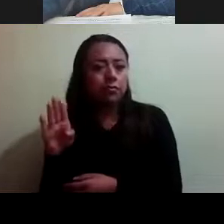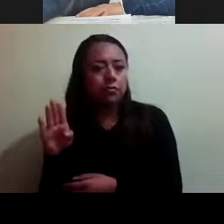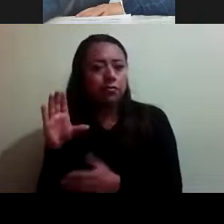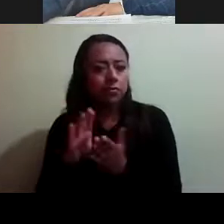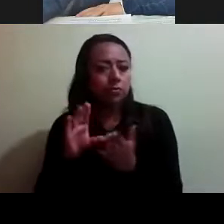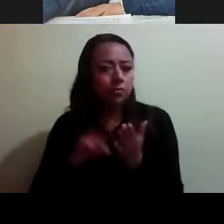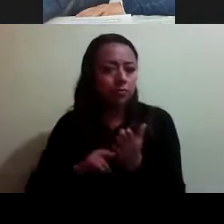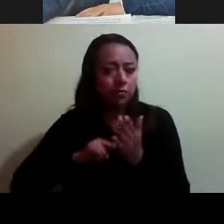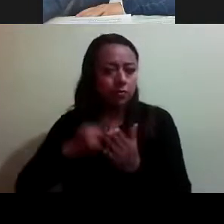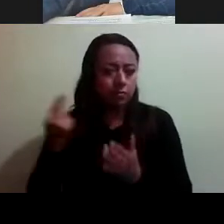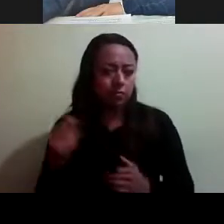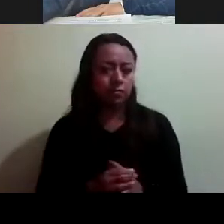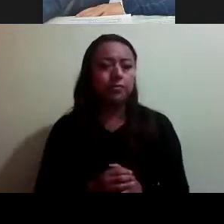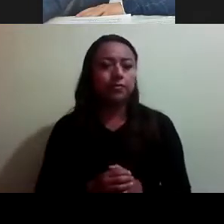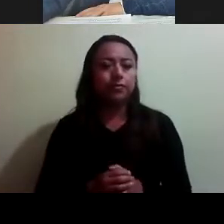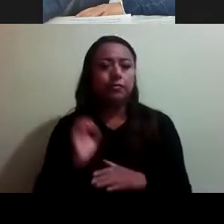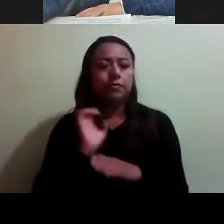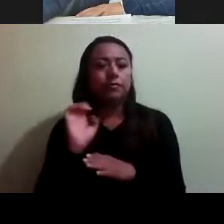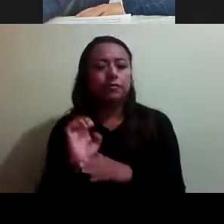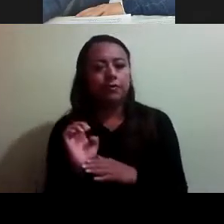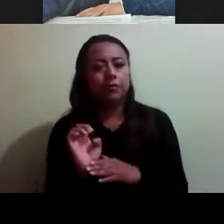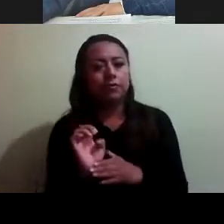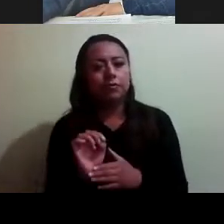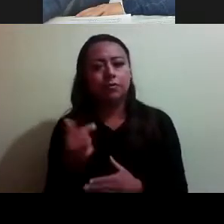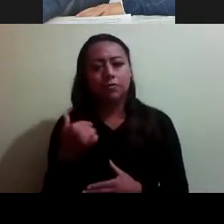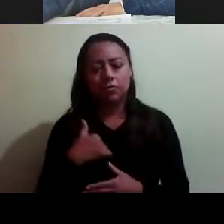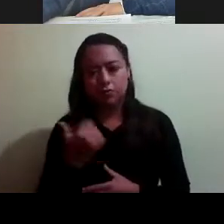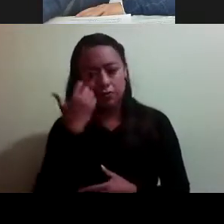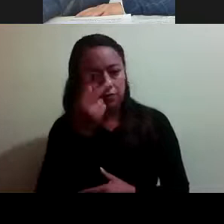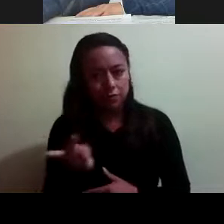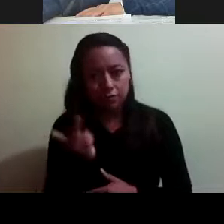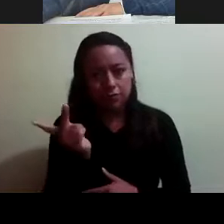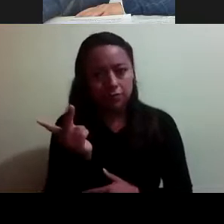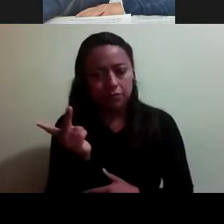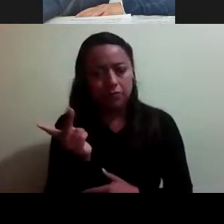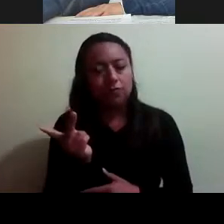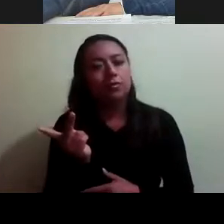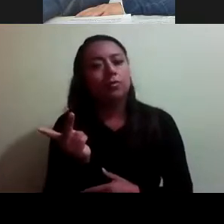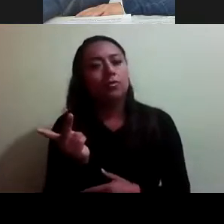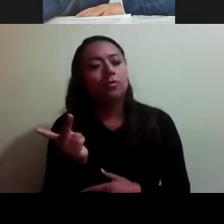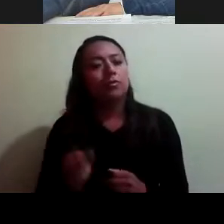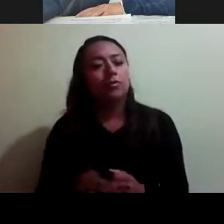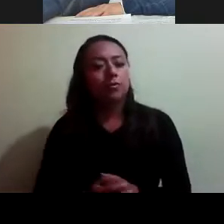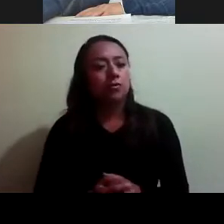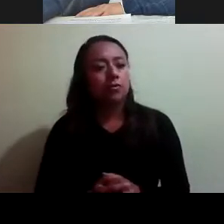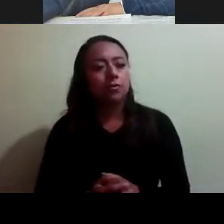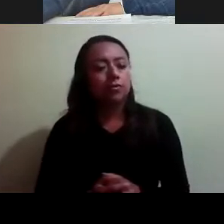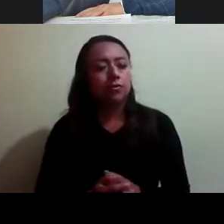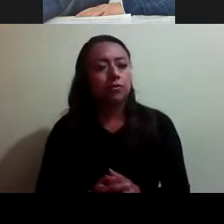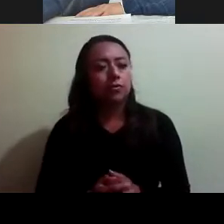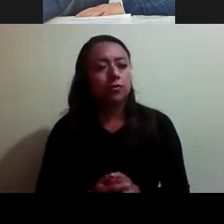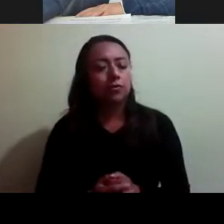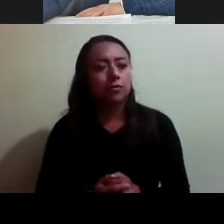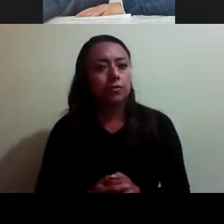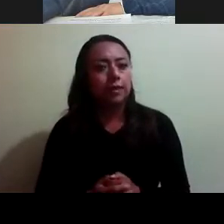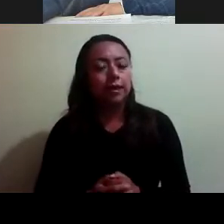Entonces, a ver, lo que yo quiero preguntar es, pues, ¿de cuánto va a requerir